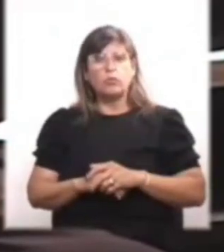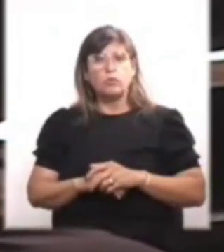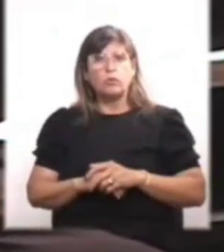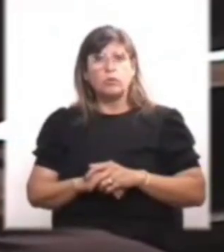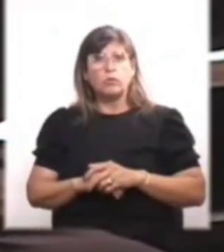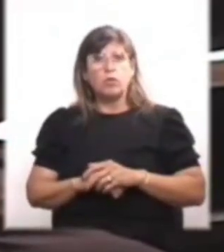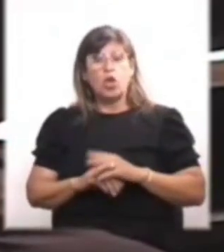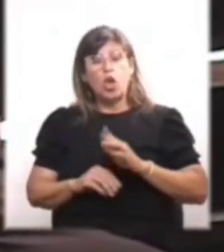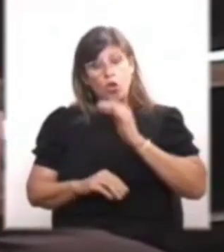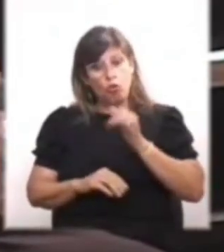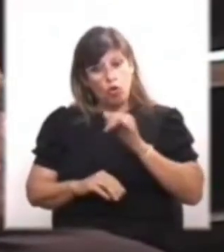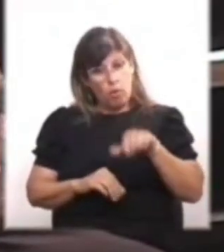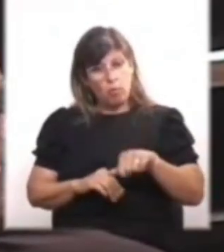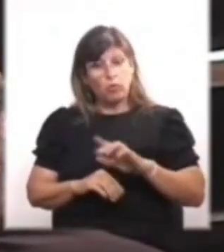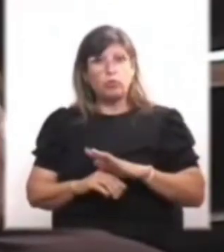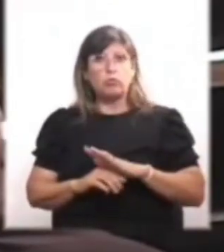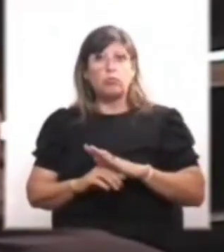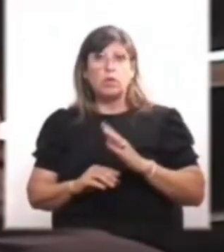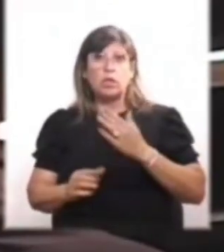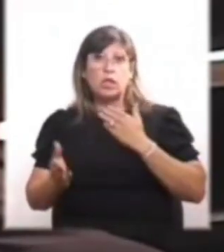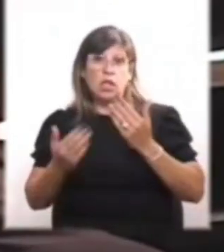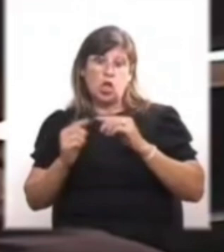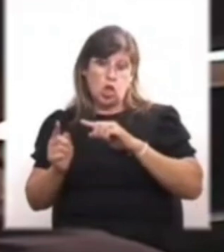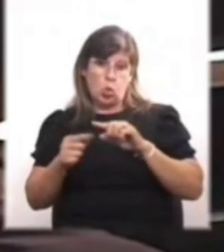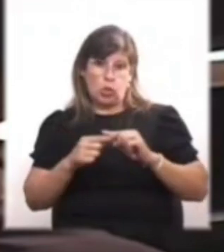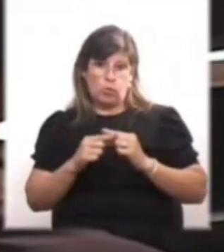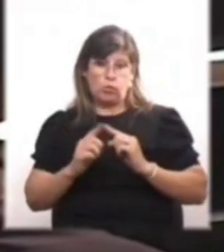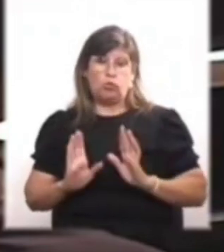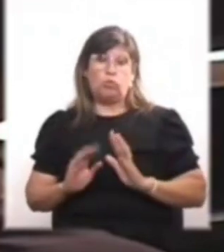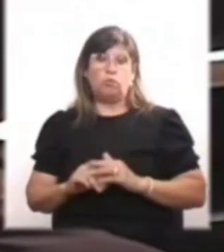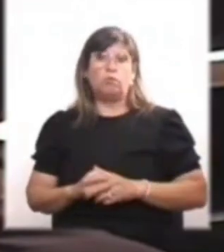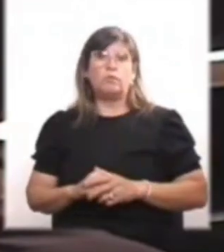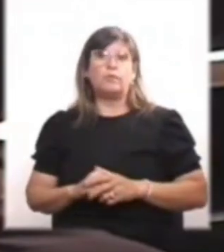lo informamos y lo conversamos y lo discutimos.